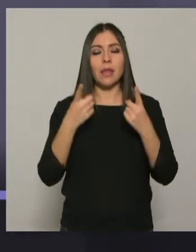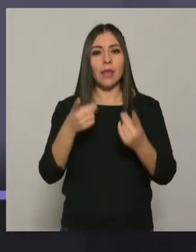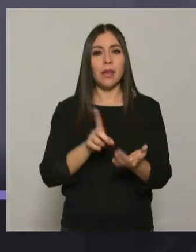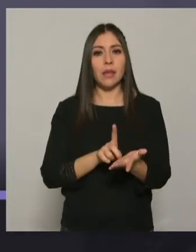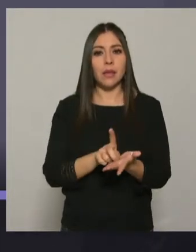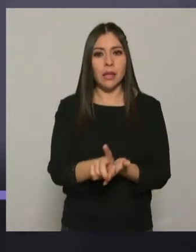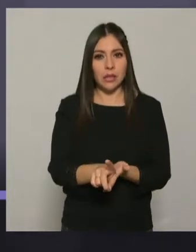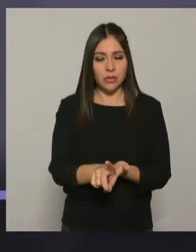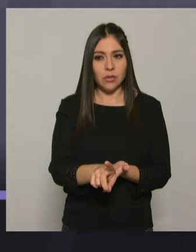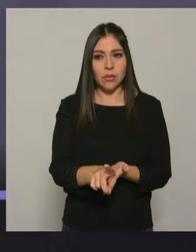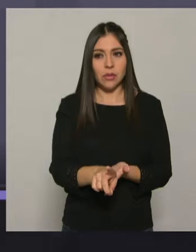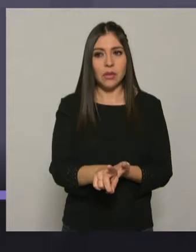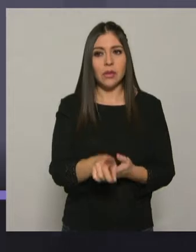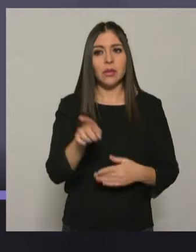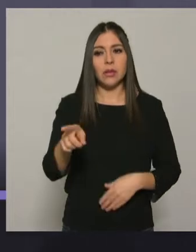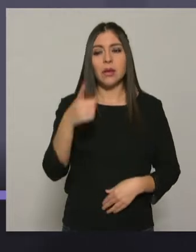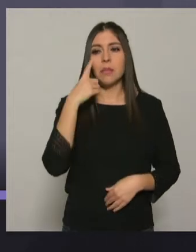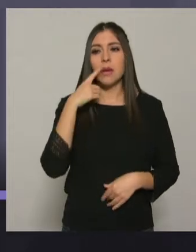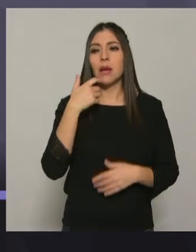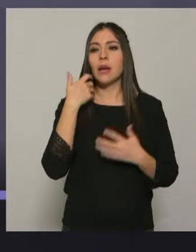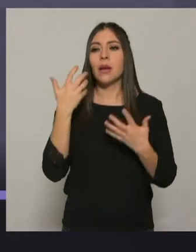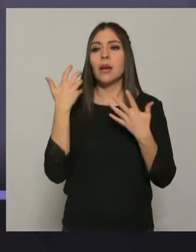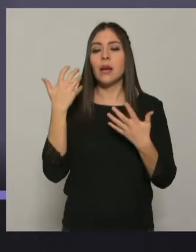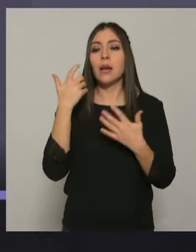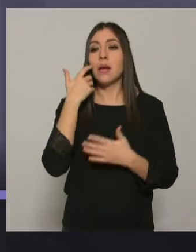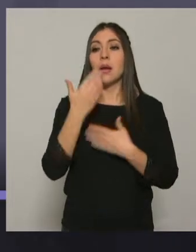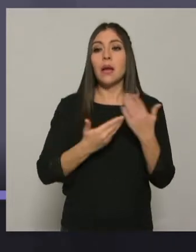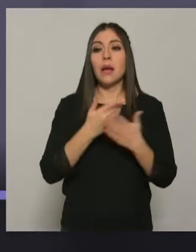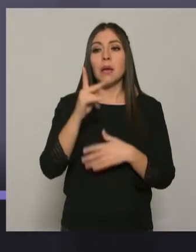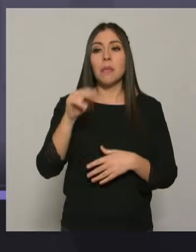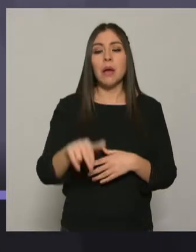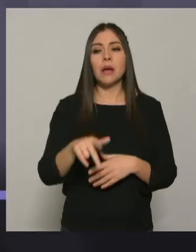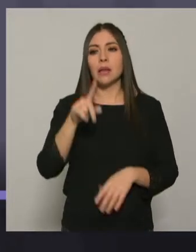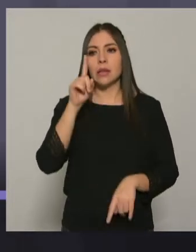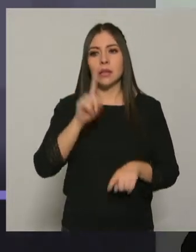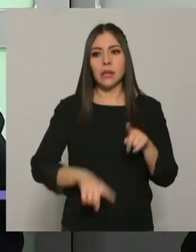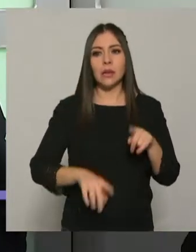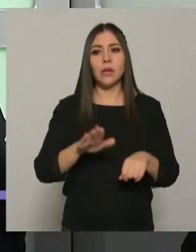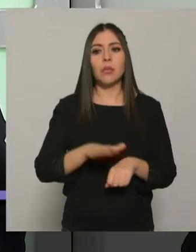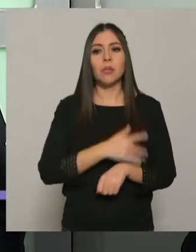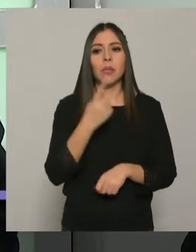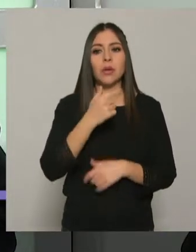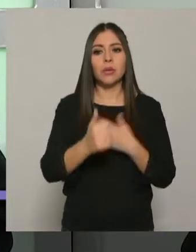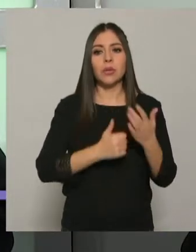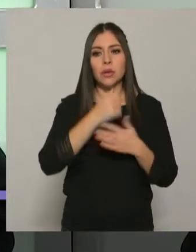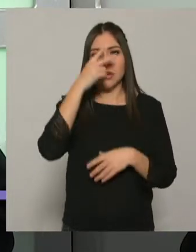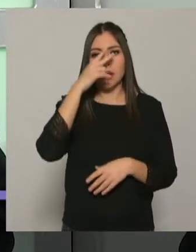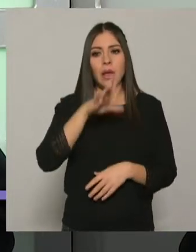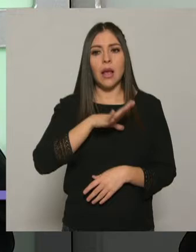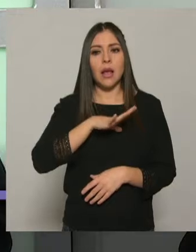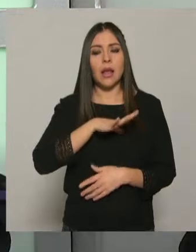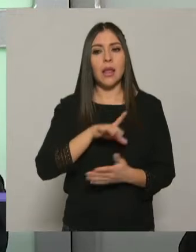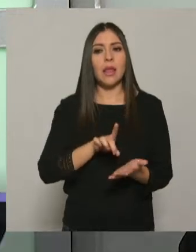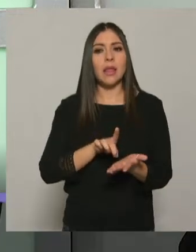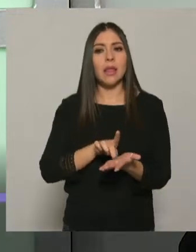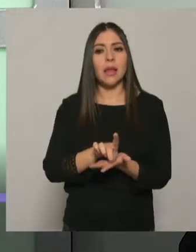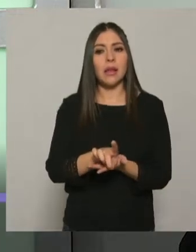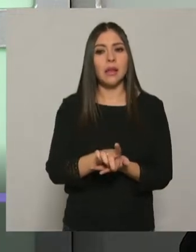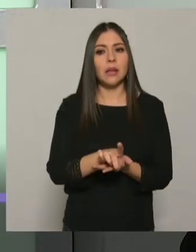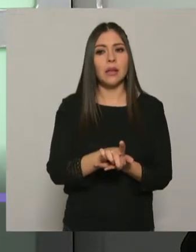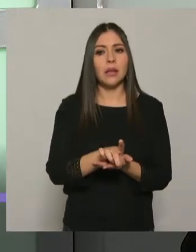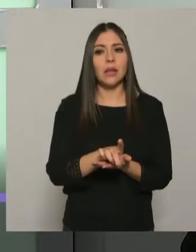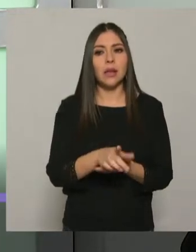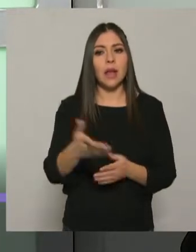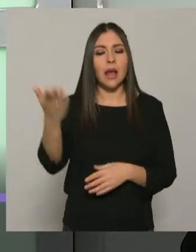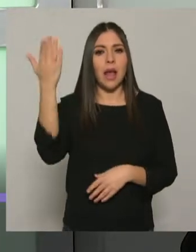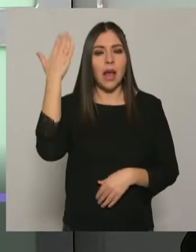en un momento dado tirar esto que estaba proponiendo el PAN desde la perspectiva de que en la Ciudad de México se tenía un derecho y estaban